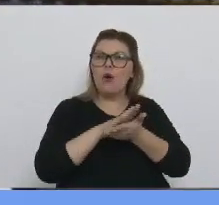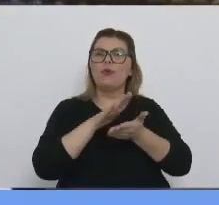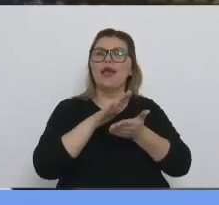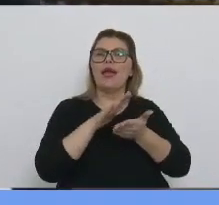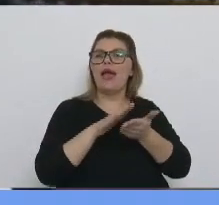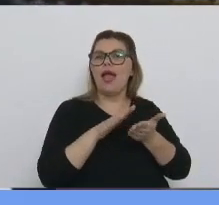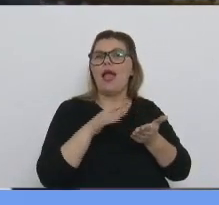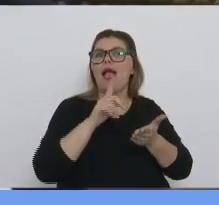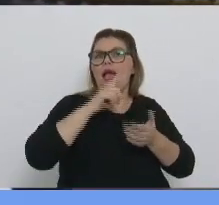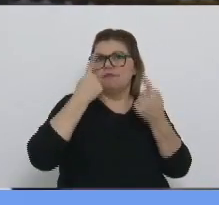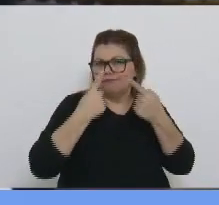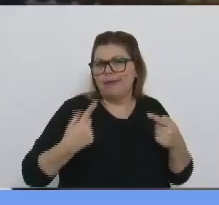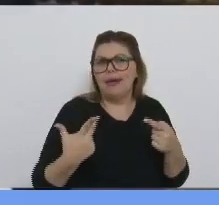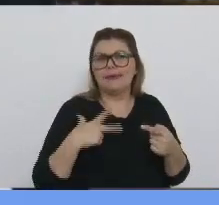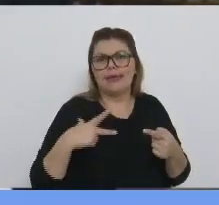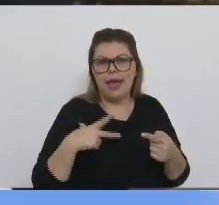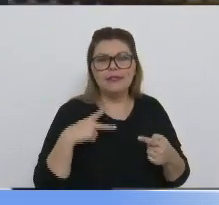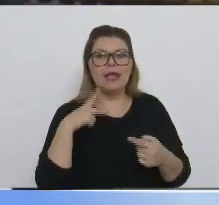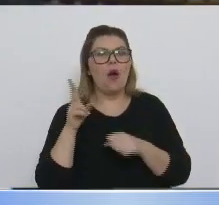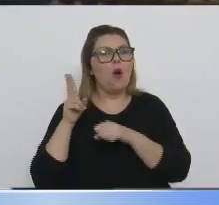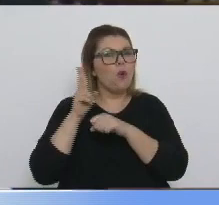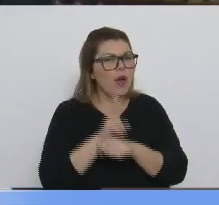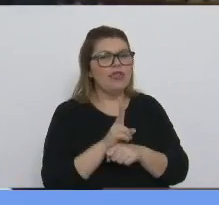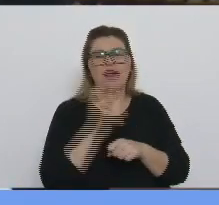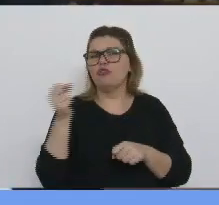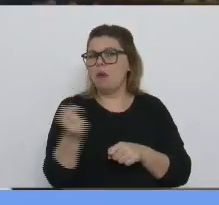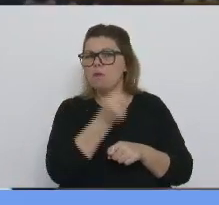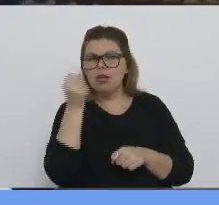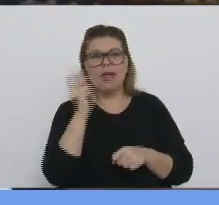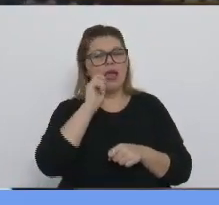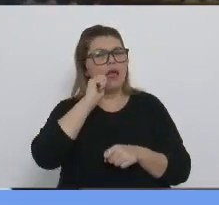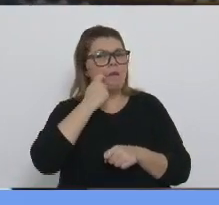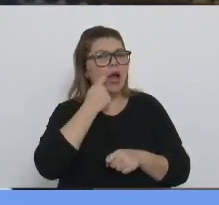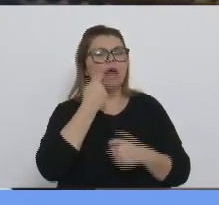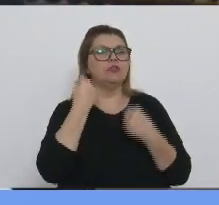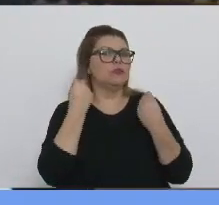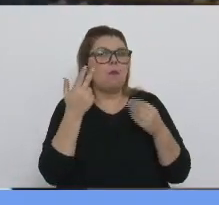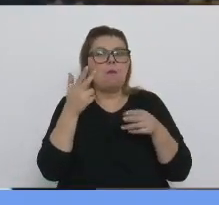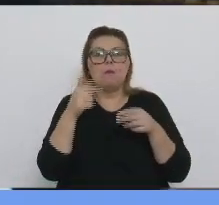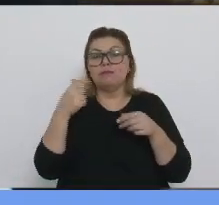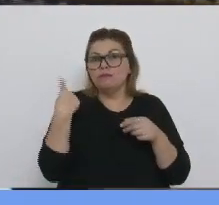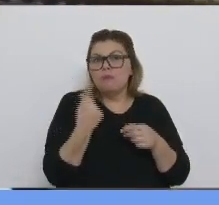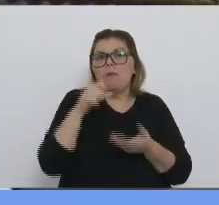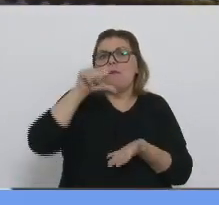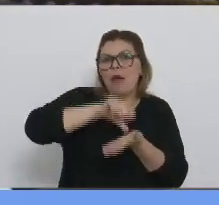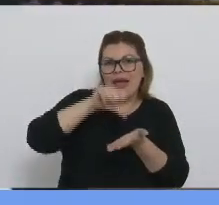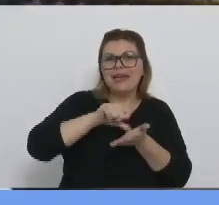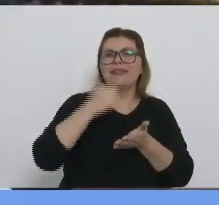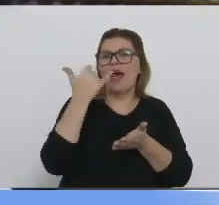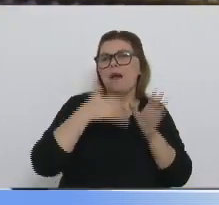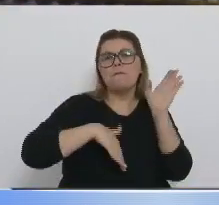cuidando lo más importante y lo más maravilloso que tenemos uno de los países con mayor